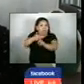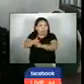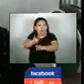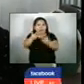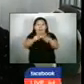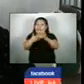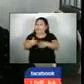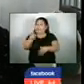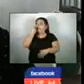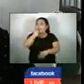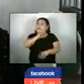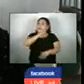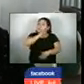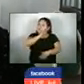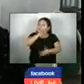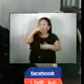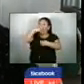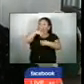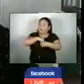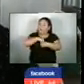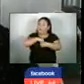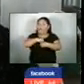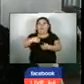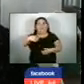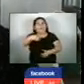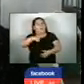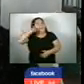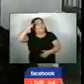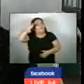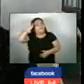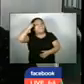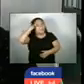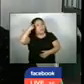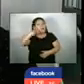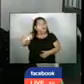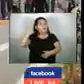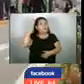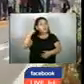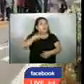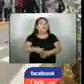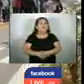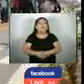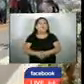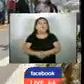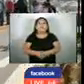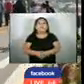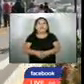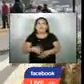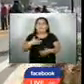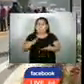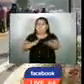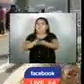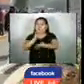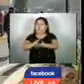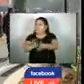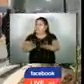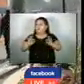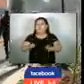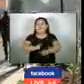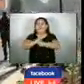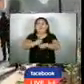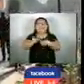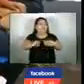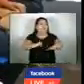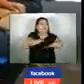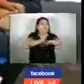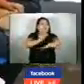la enfermedad. Por lo consiguiente, para mí es de vital importancia, ¿verdad? Para garantizar el acceso a la vacunación se habilitaron